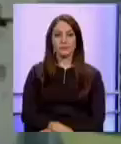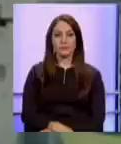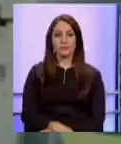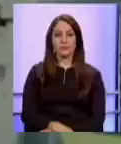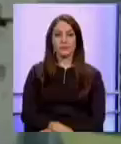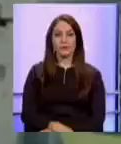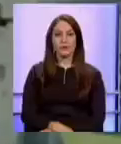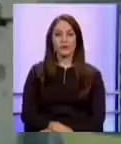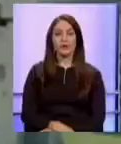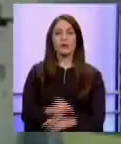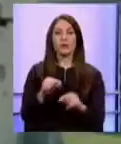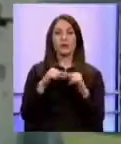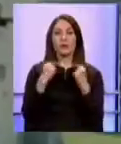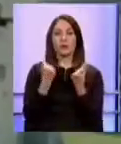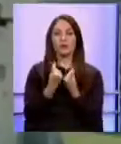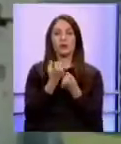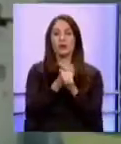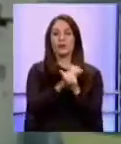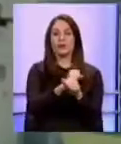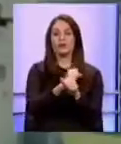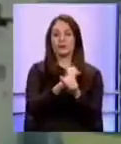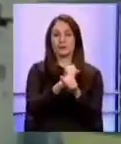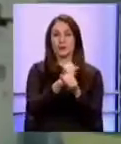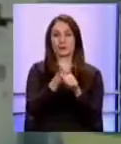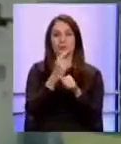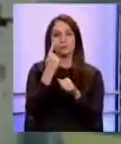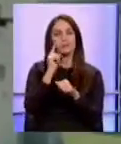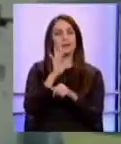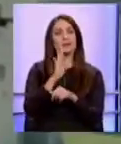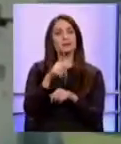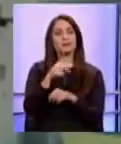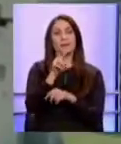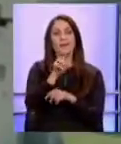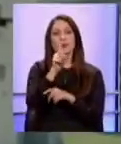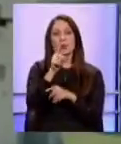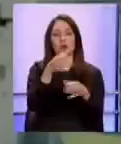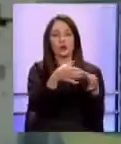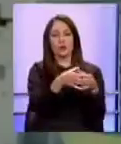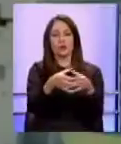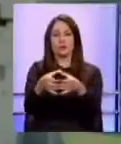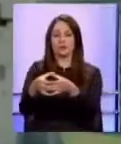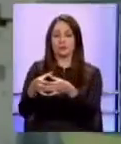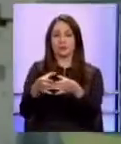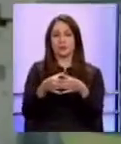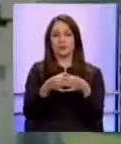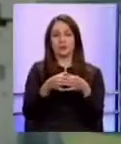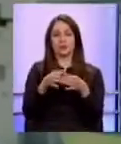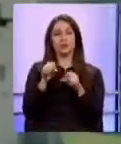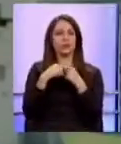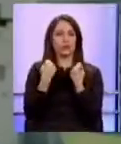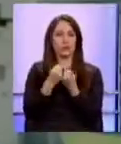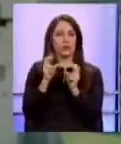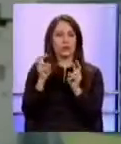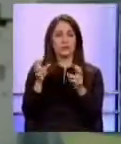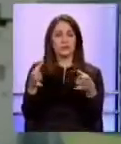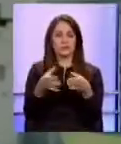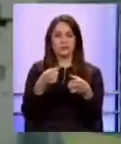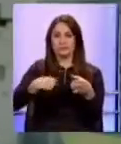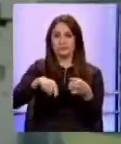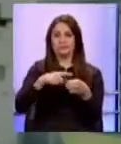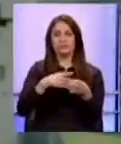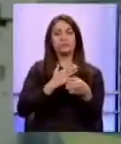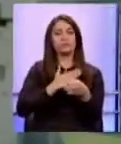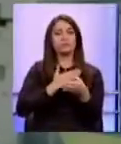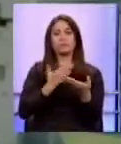El Frente de Defensa de la Patria y de la Vida, que agrupa a 21 organizaciones sociales, presentó un manifiesto para mostrar su